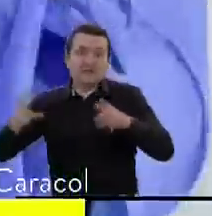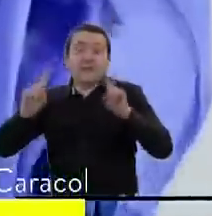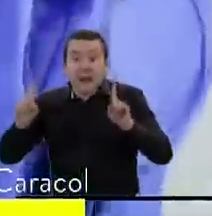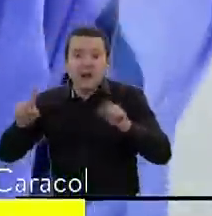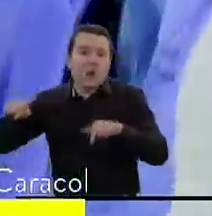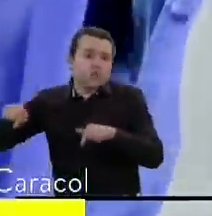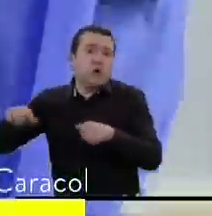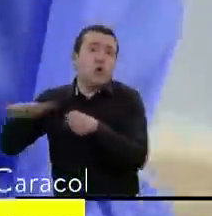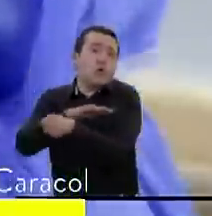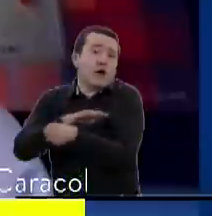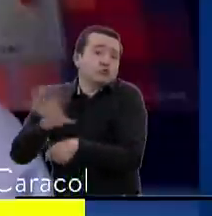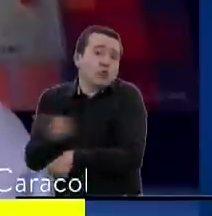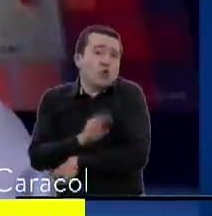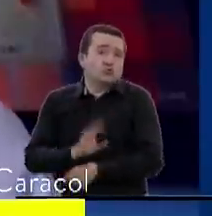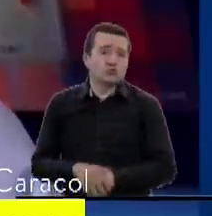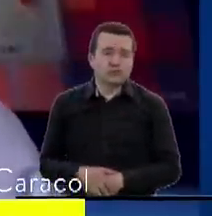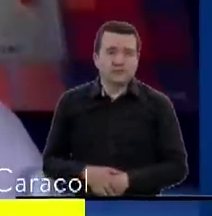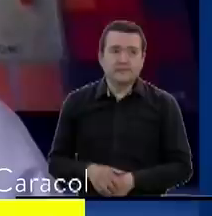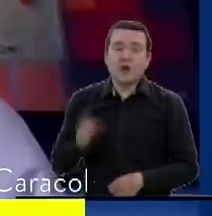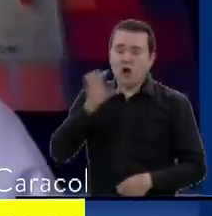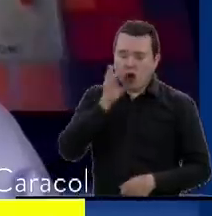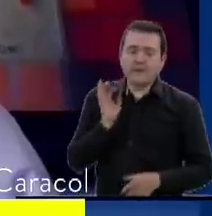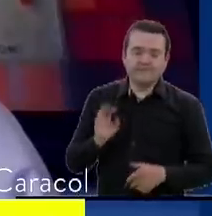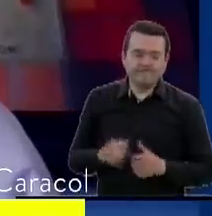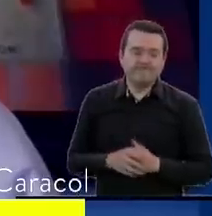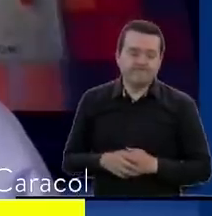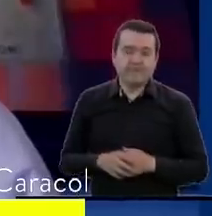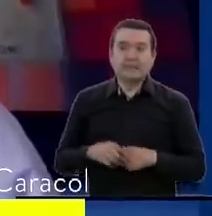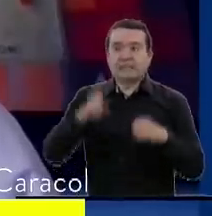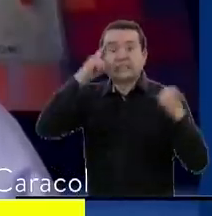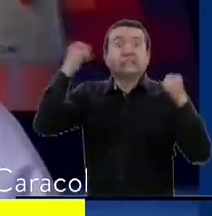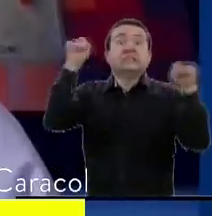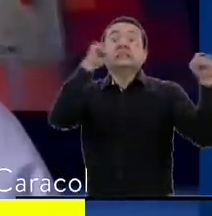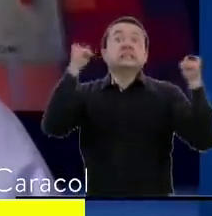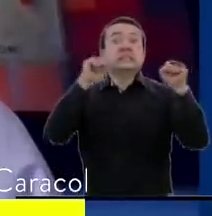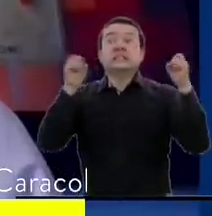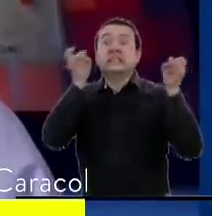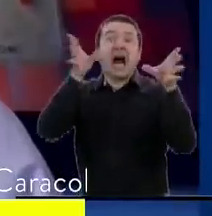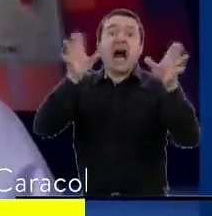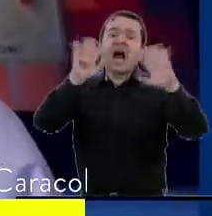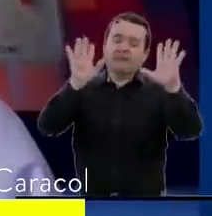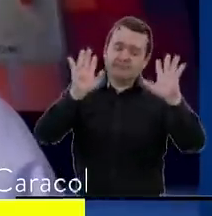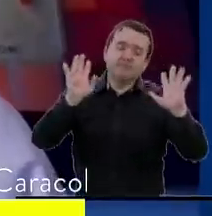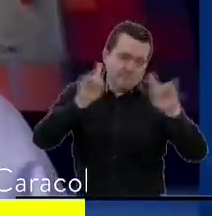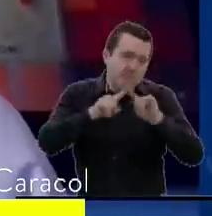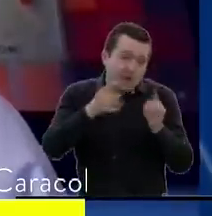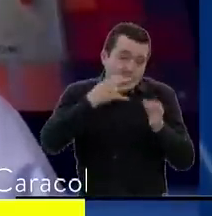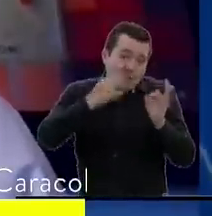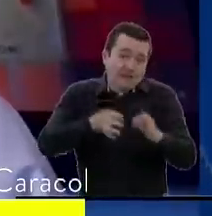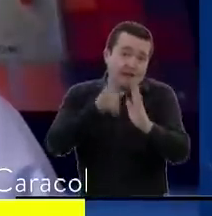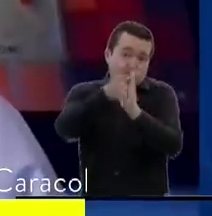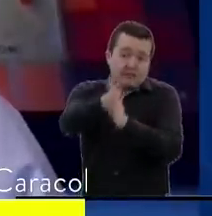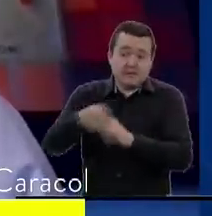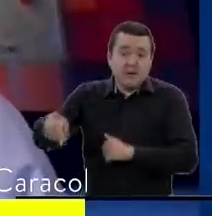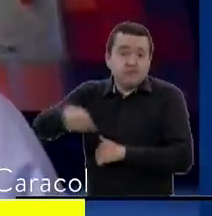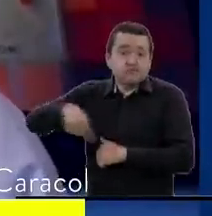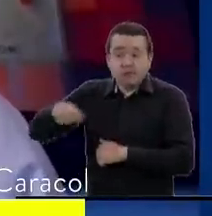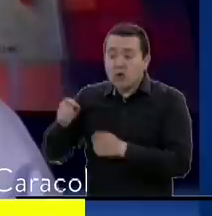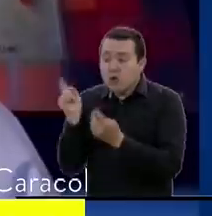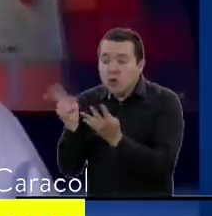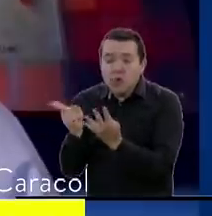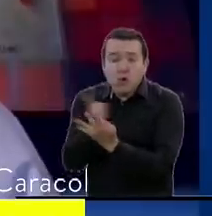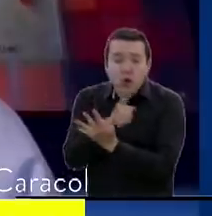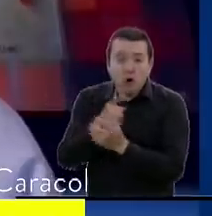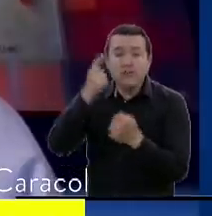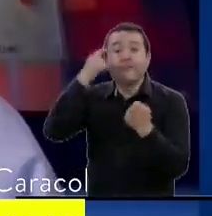que sin ser alarmistas, la realidad es que las cifras sí son preocupantes. Vemos cómo viene el incremento en el número de